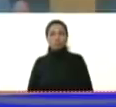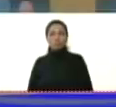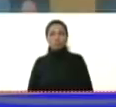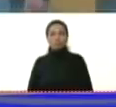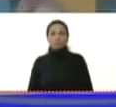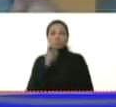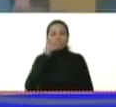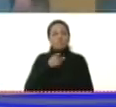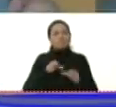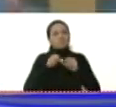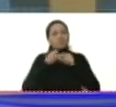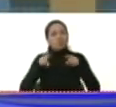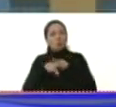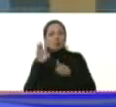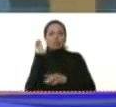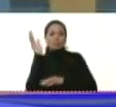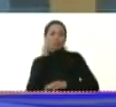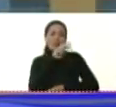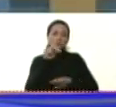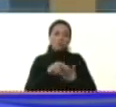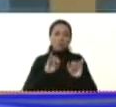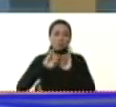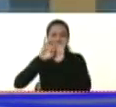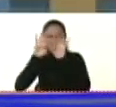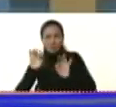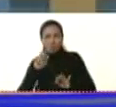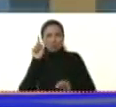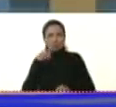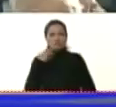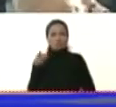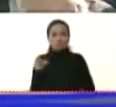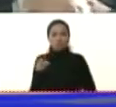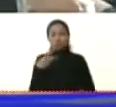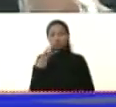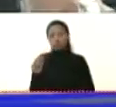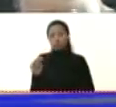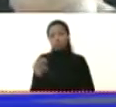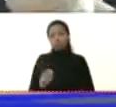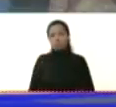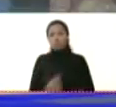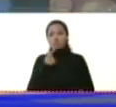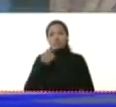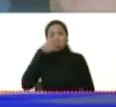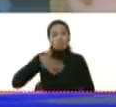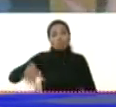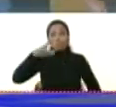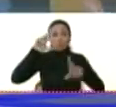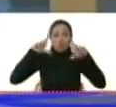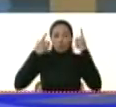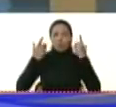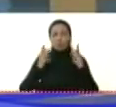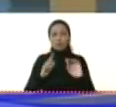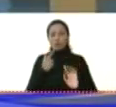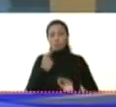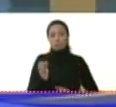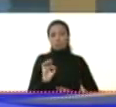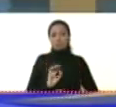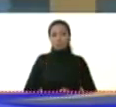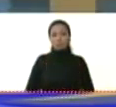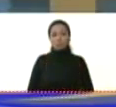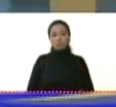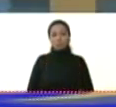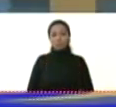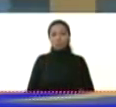¿Debe continuar esa Asamblea Nacional en las mismas manos? Y lo dice el pueblo de La Guaira.